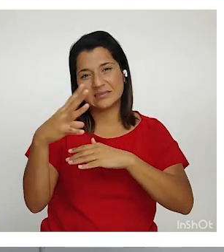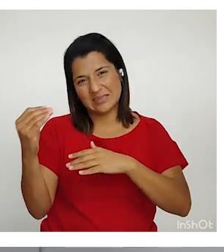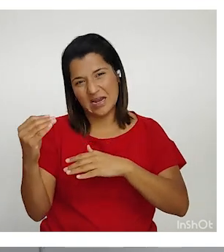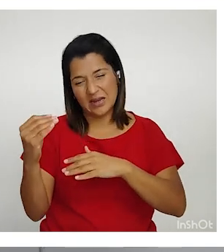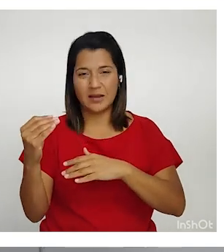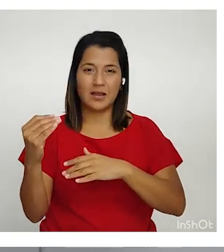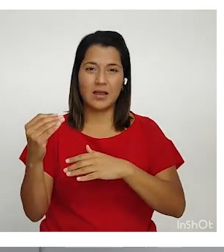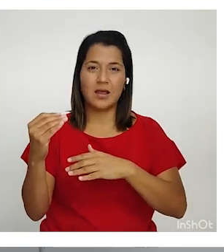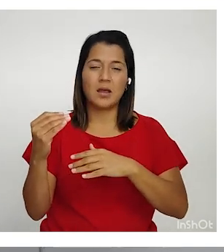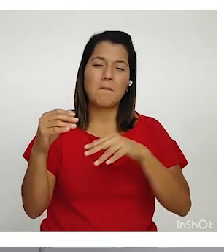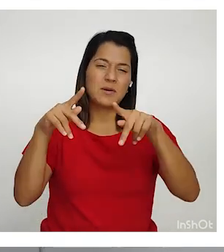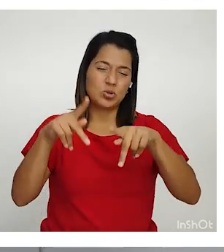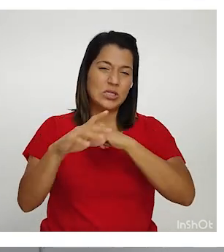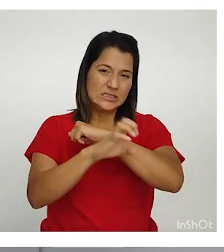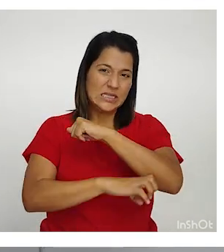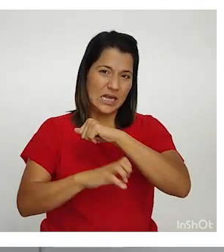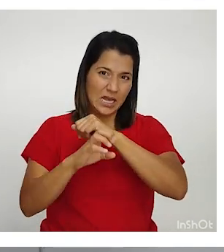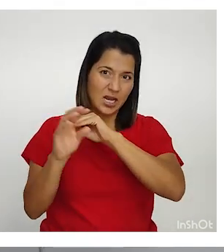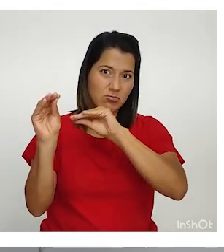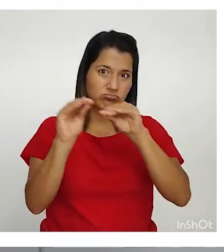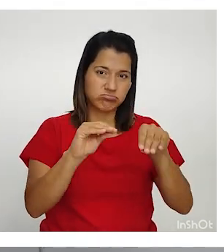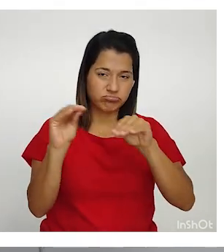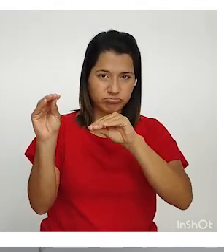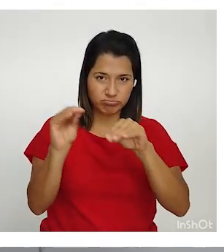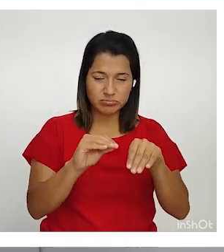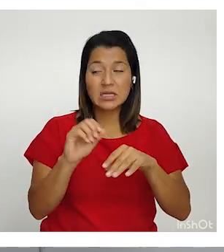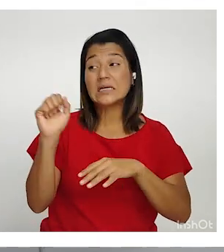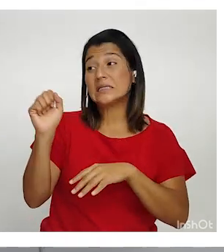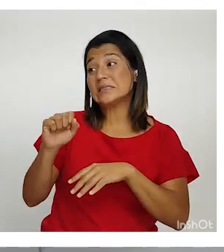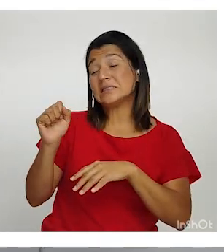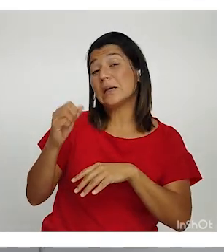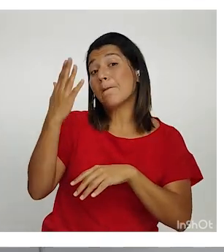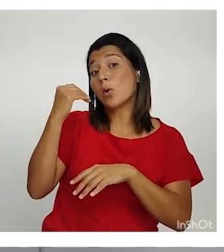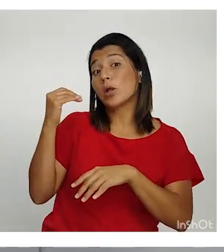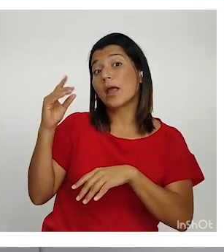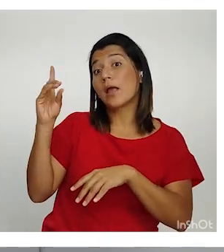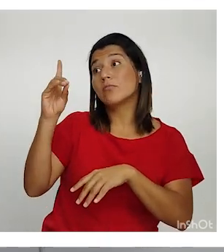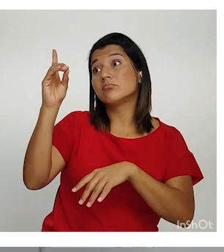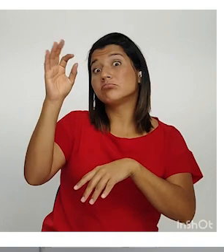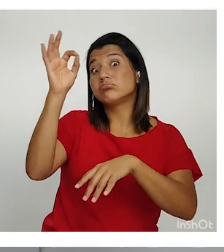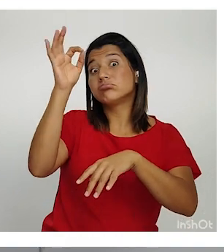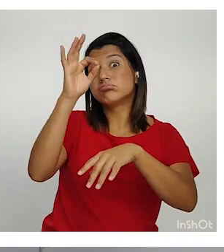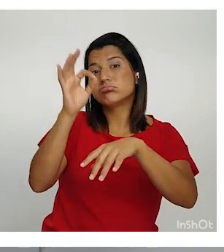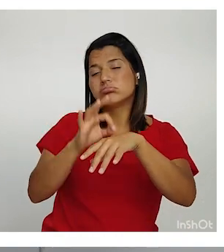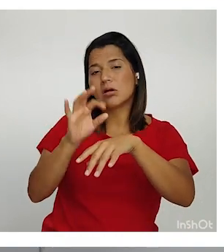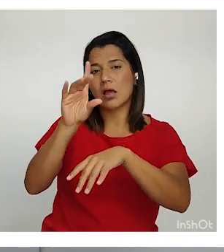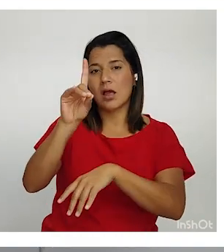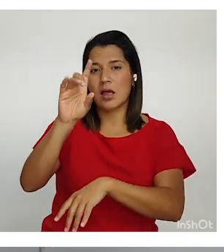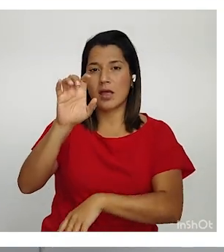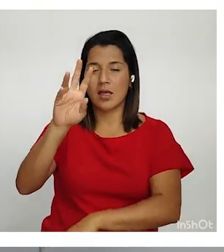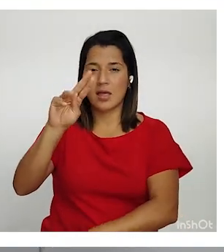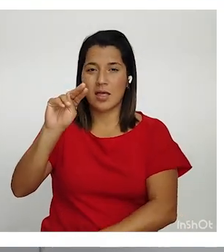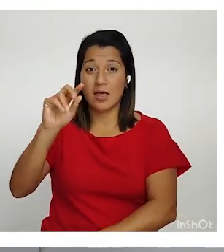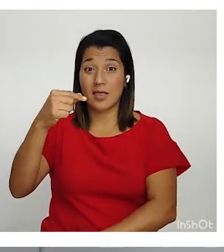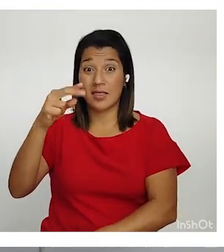que el dengue a través de los años, como lo dice usted, también ha venido actualizándose, ha